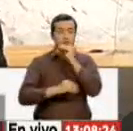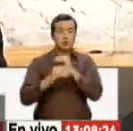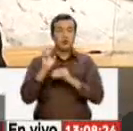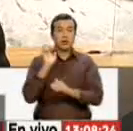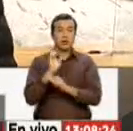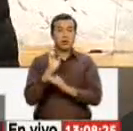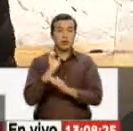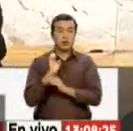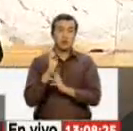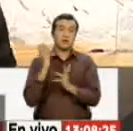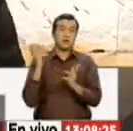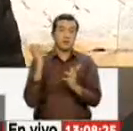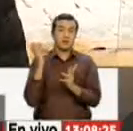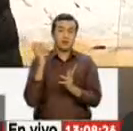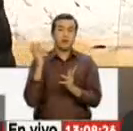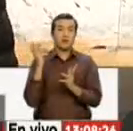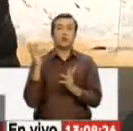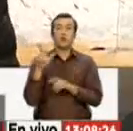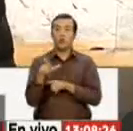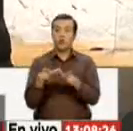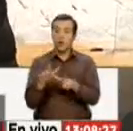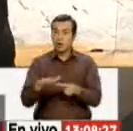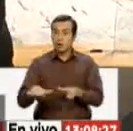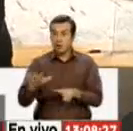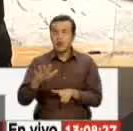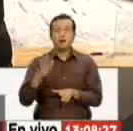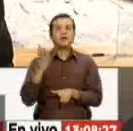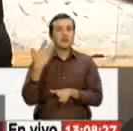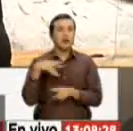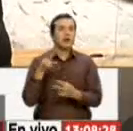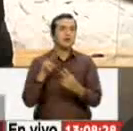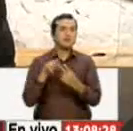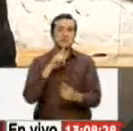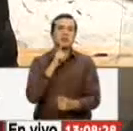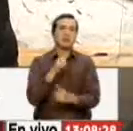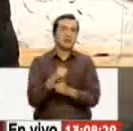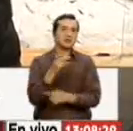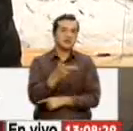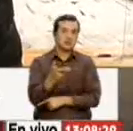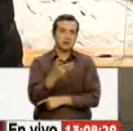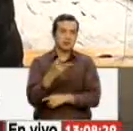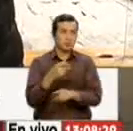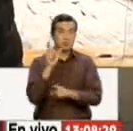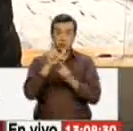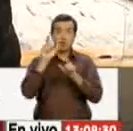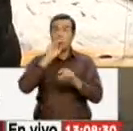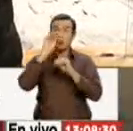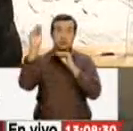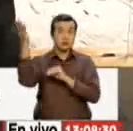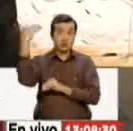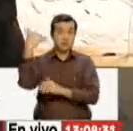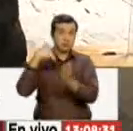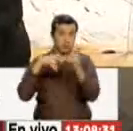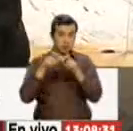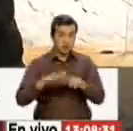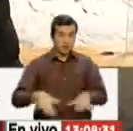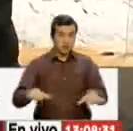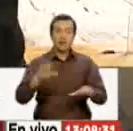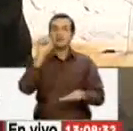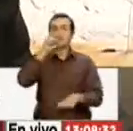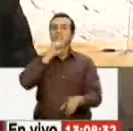Ecuador y nada, conocíamos este sitio y aquí estamos. ¿Es recomendable venir acá a darse un paseo por La Ronda?